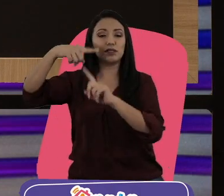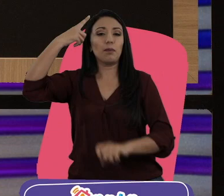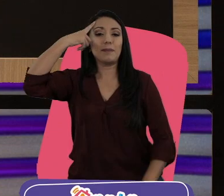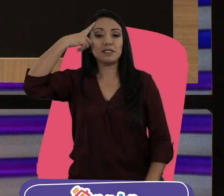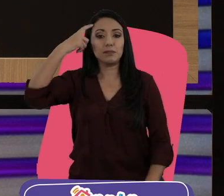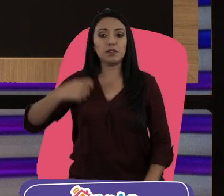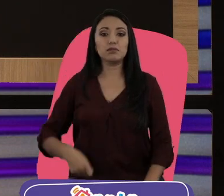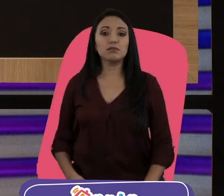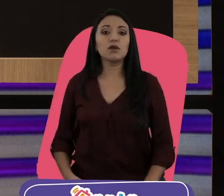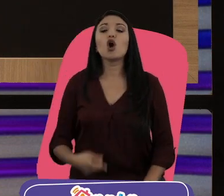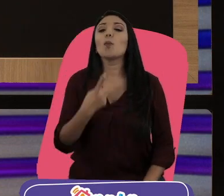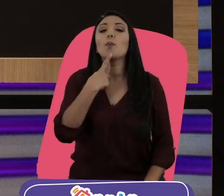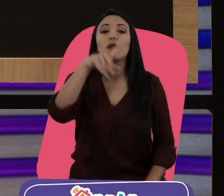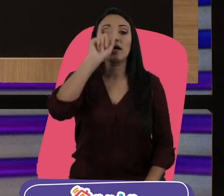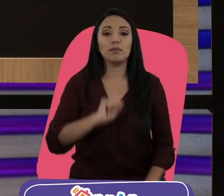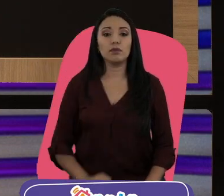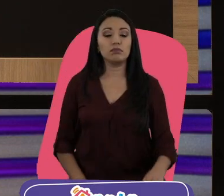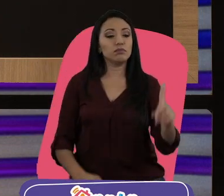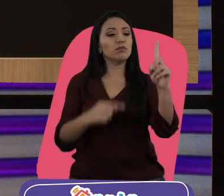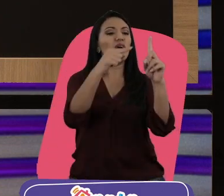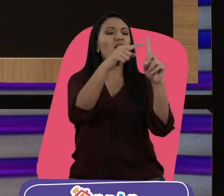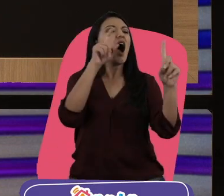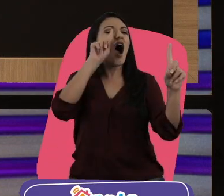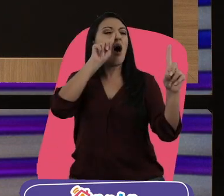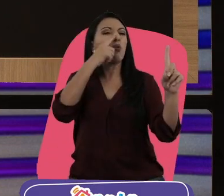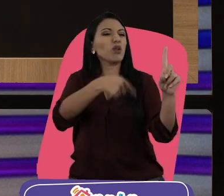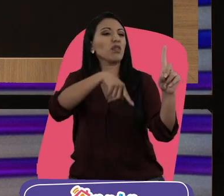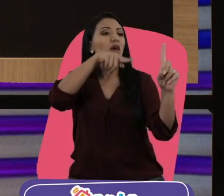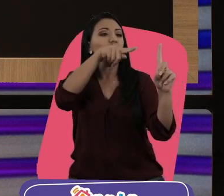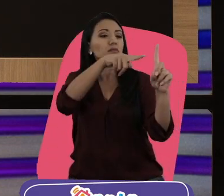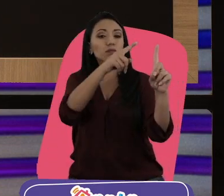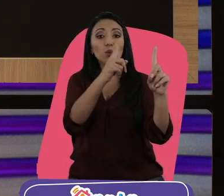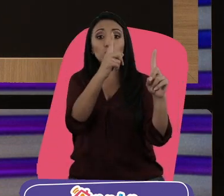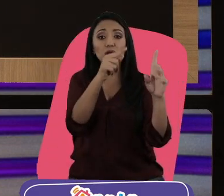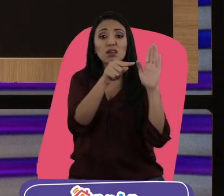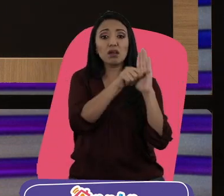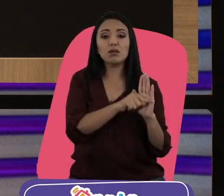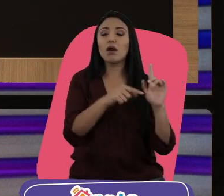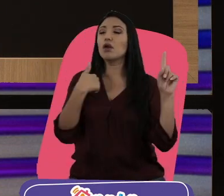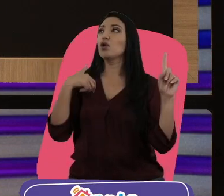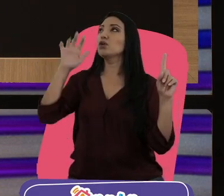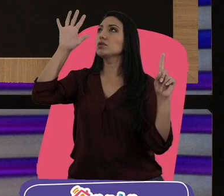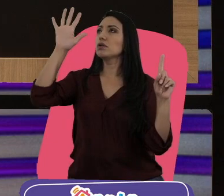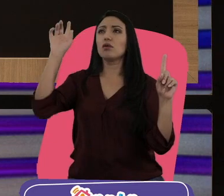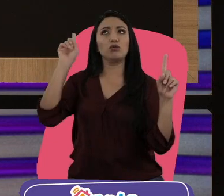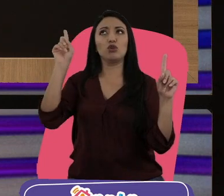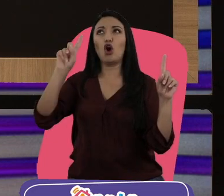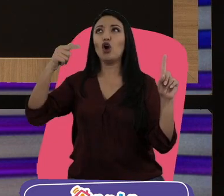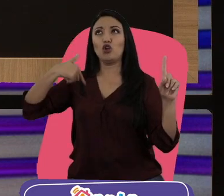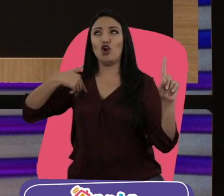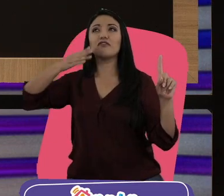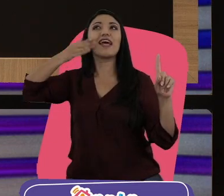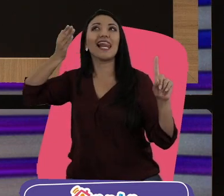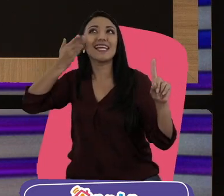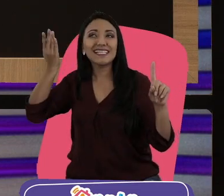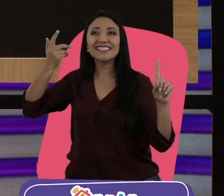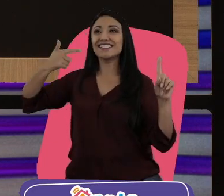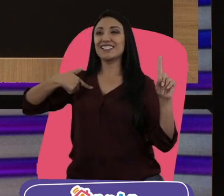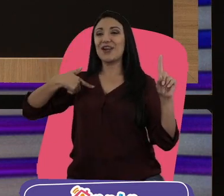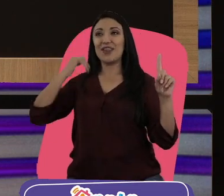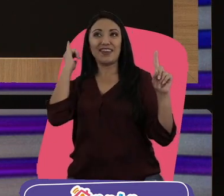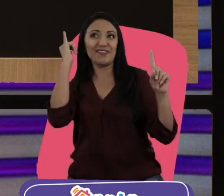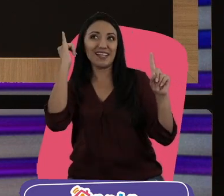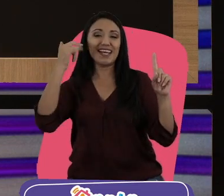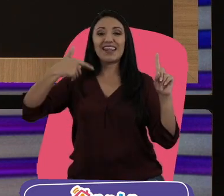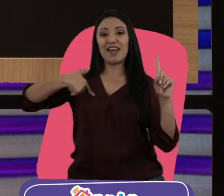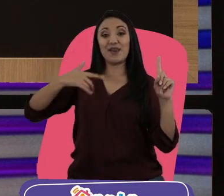Por ejemplo, si a mí me dicen que eres una aburrida, yo voy a pensar, a ver, no, yo soy súper alegre, yo soy